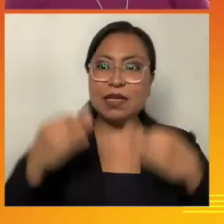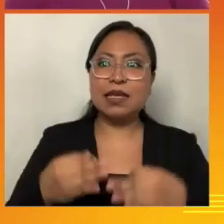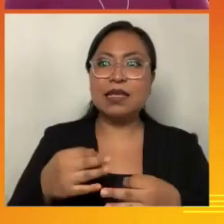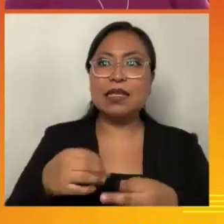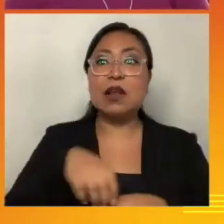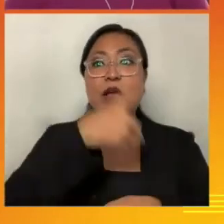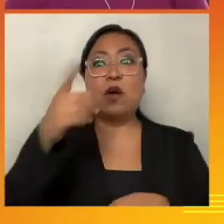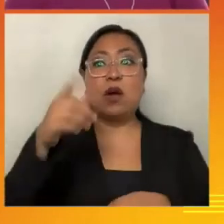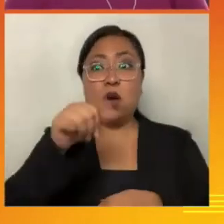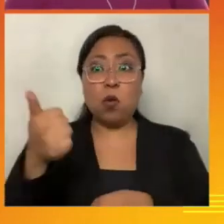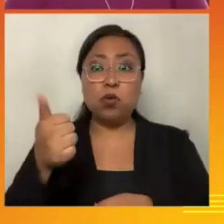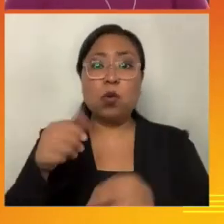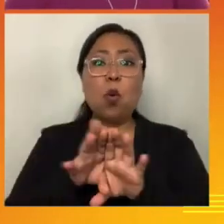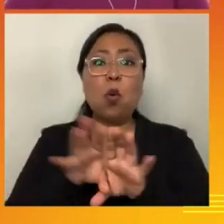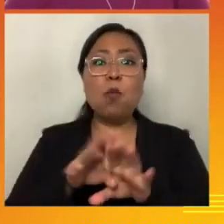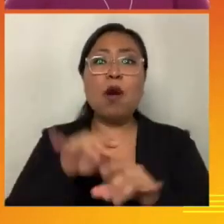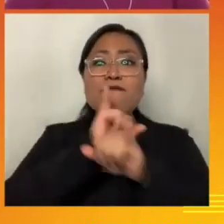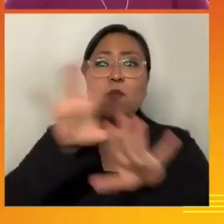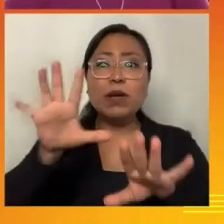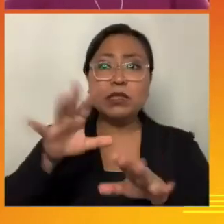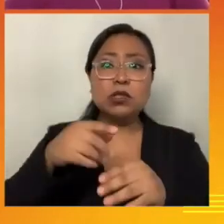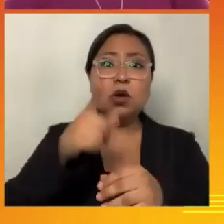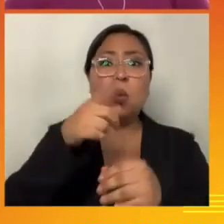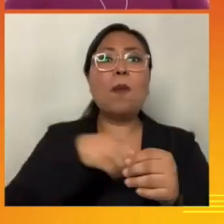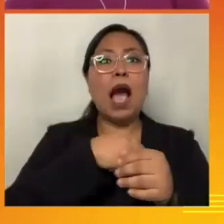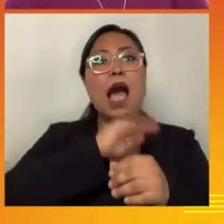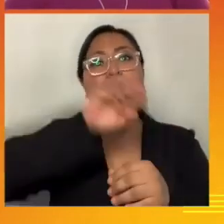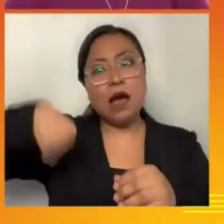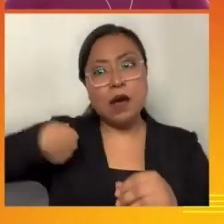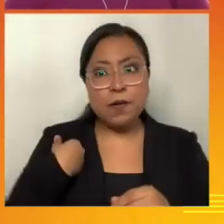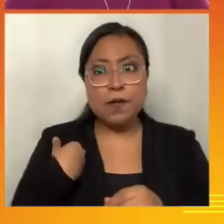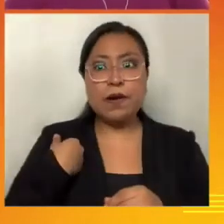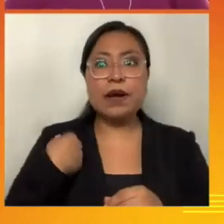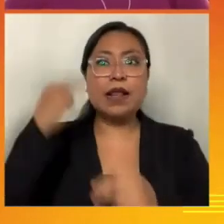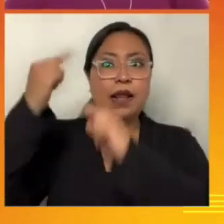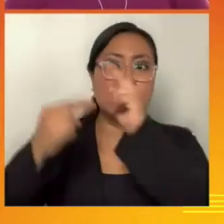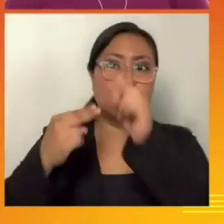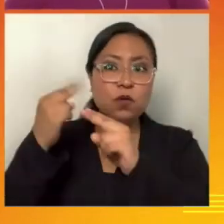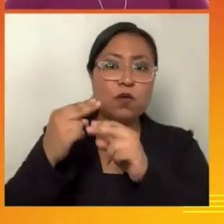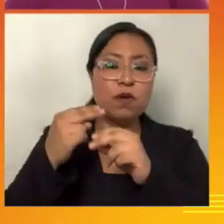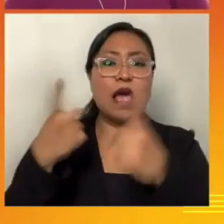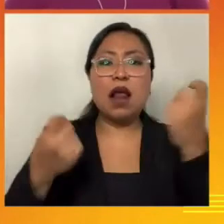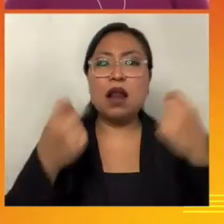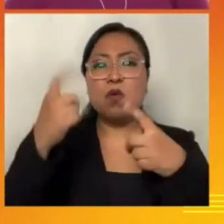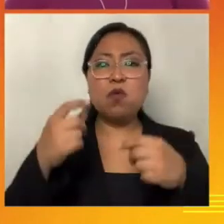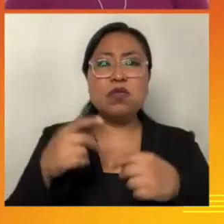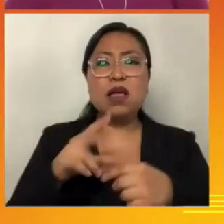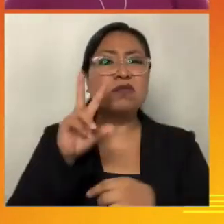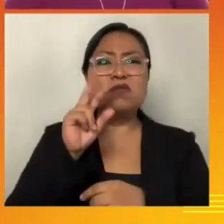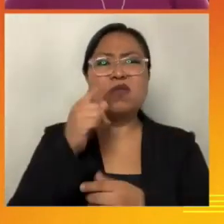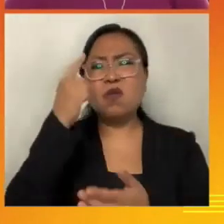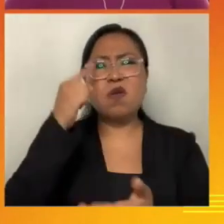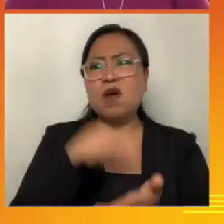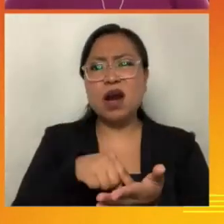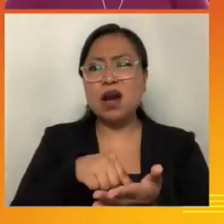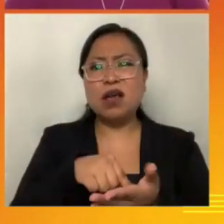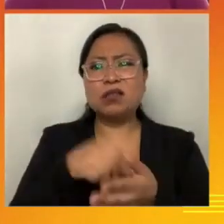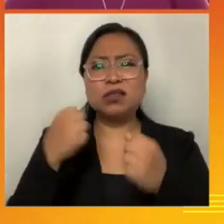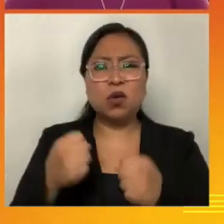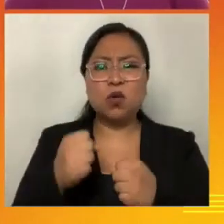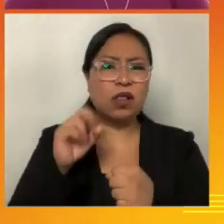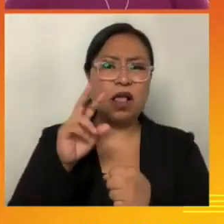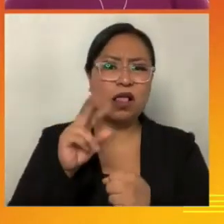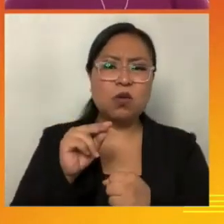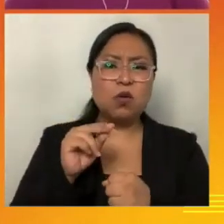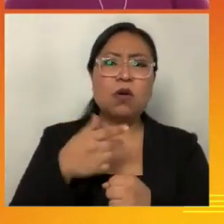poco más avanzados y que muchas organizaciones tal vez no consideran necesarias en el corto